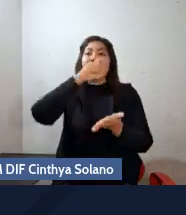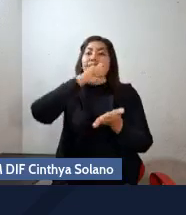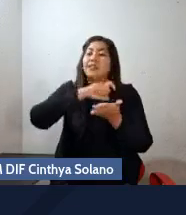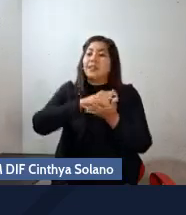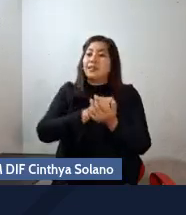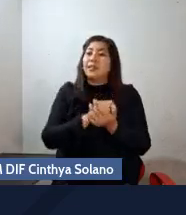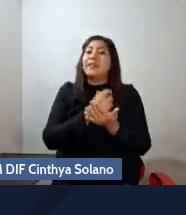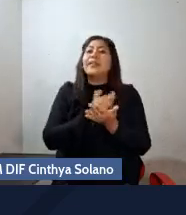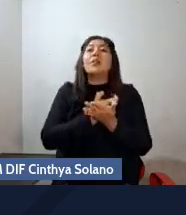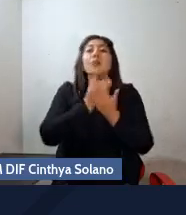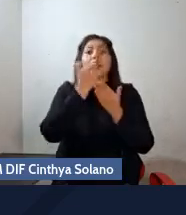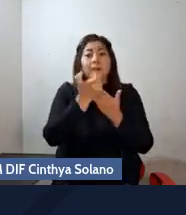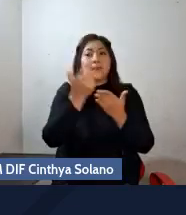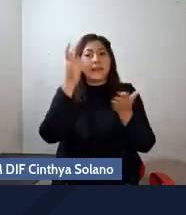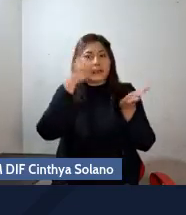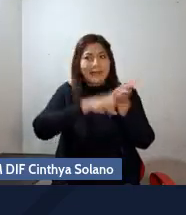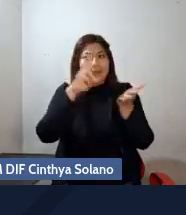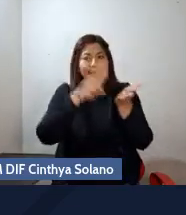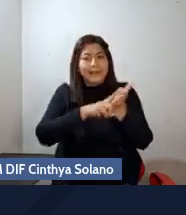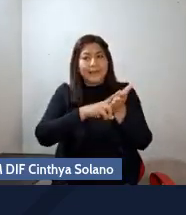testamento.